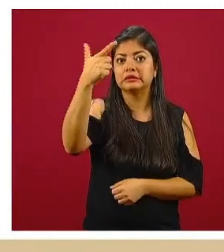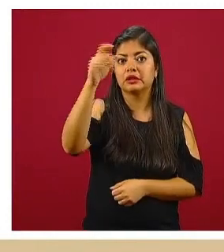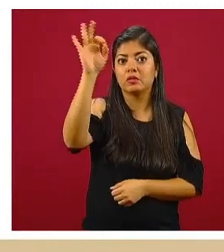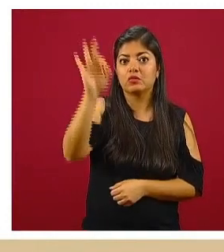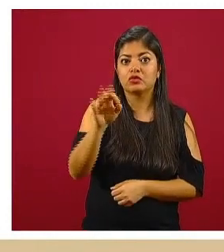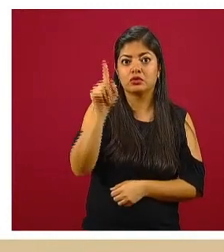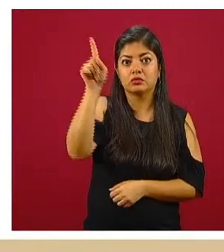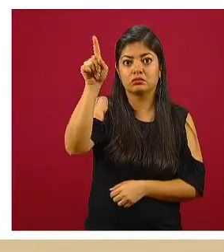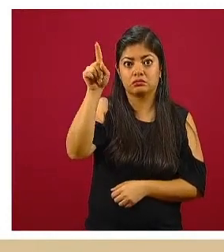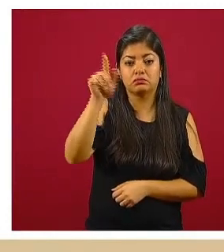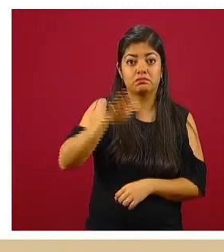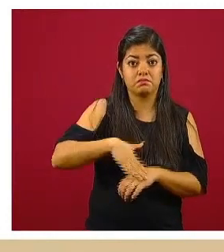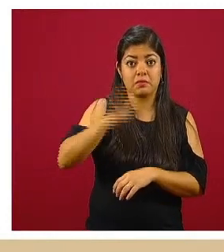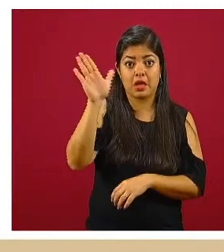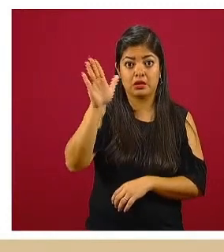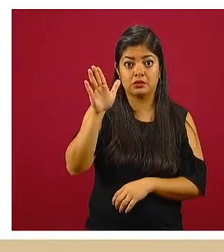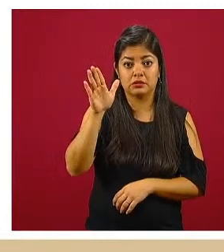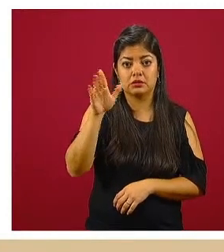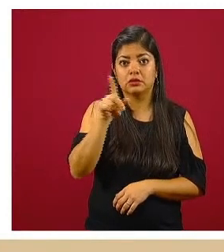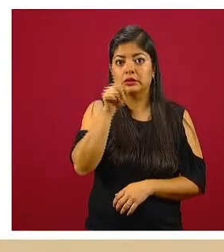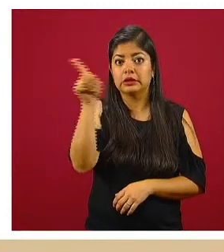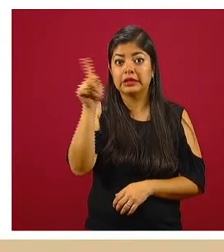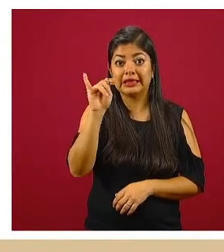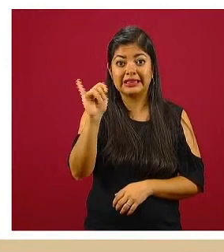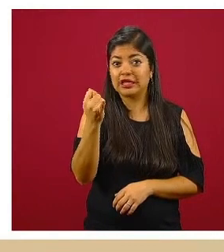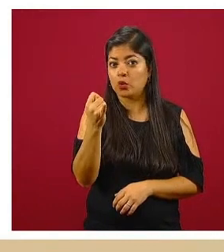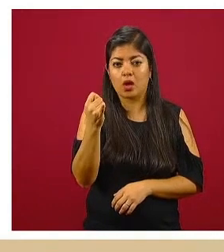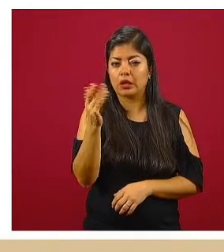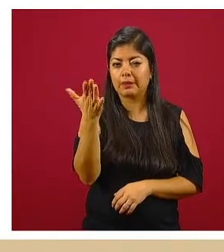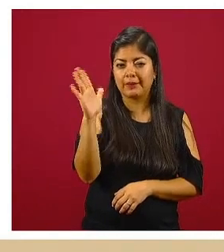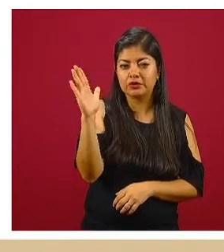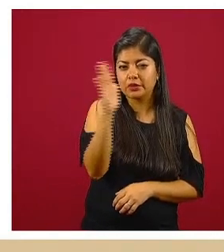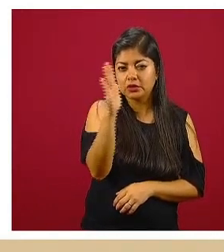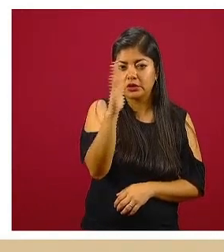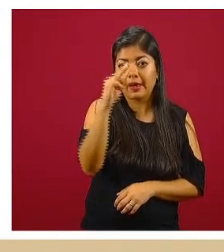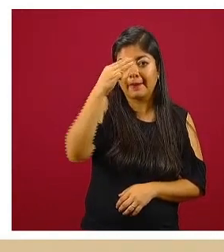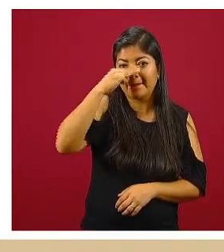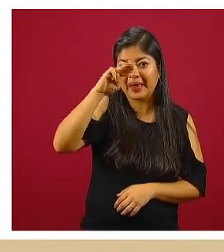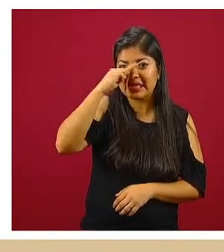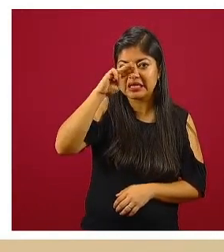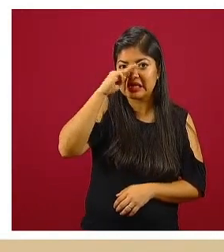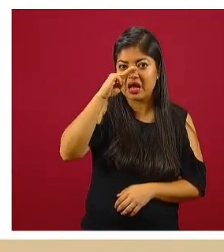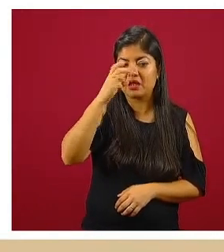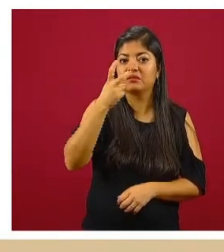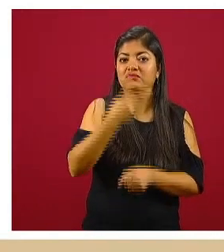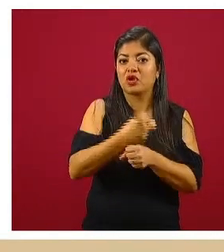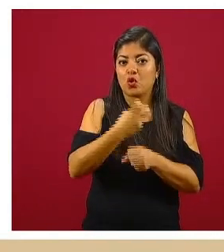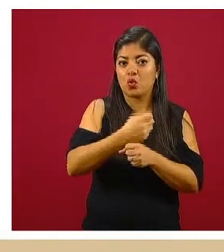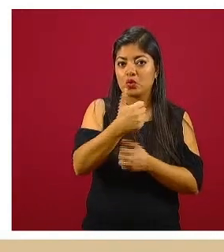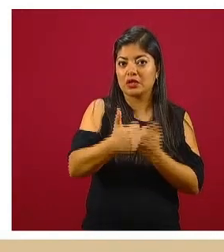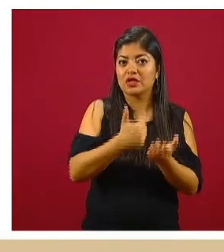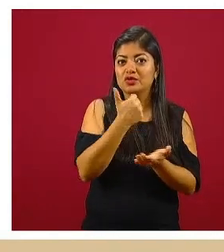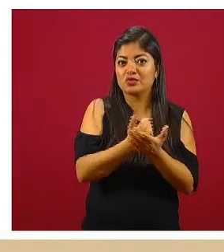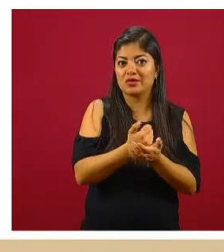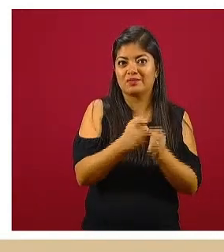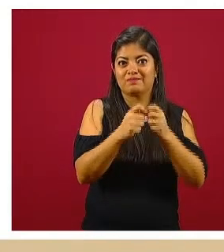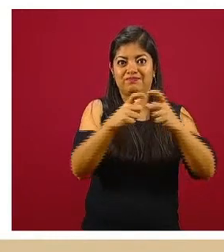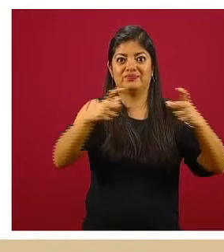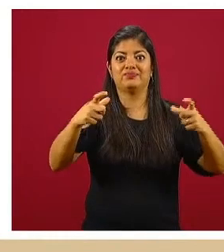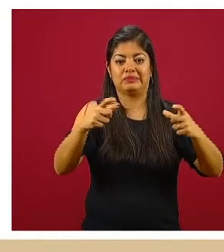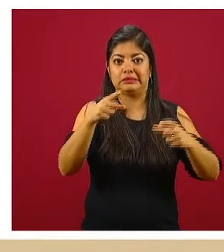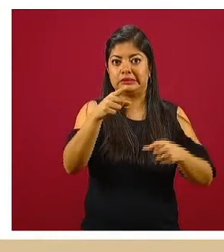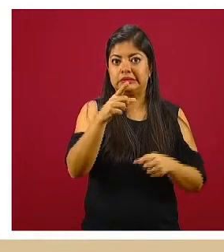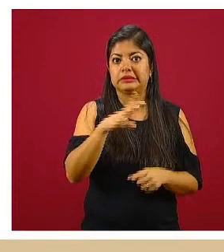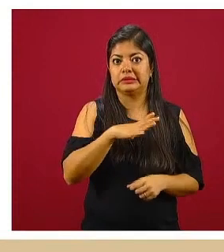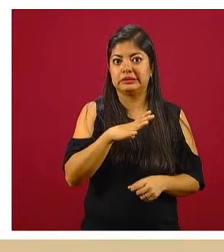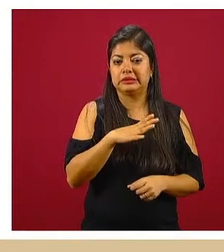es la mayor. Aquí no es por Tijuana, aquí es por Mexicali principalmente, que es la segunda ciudad en tamaño que está